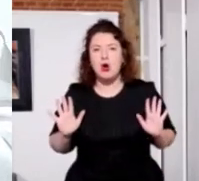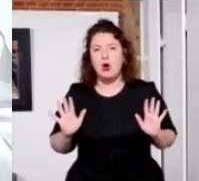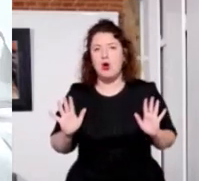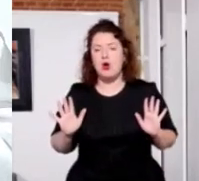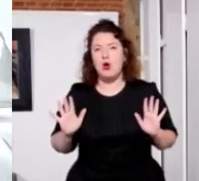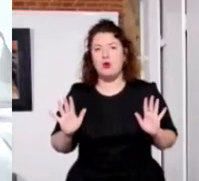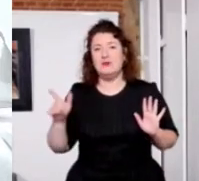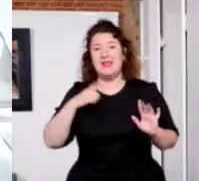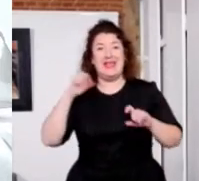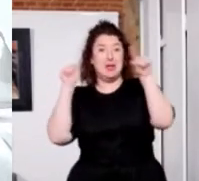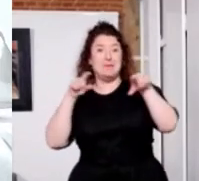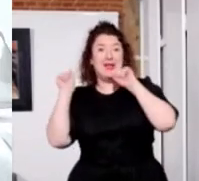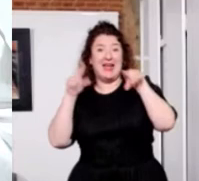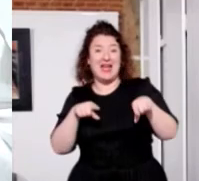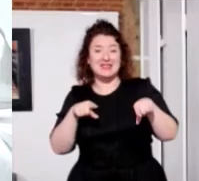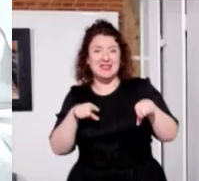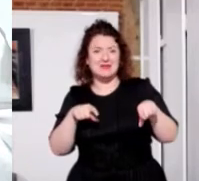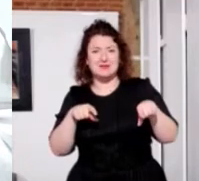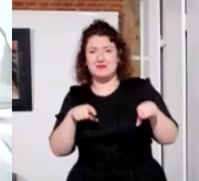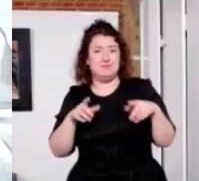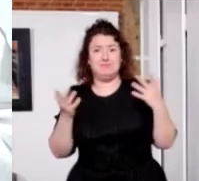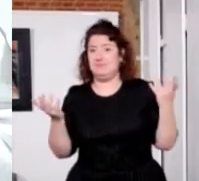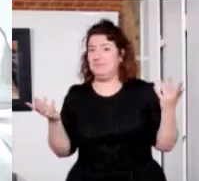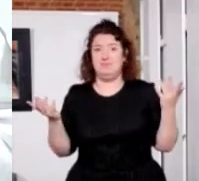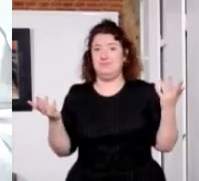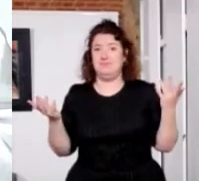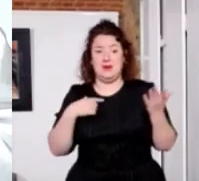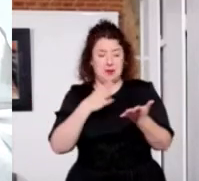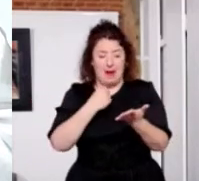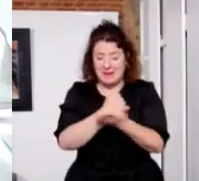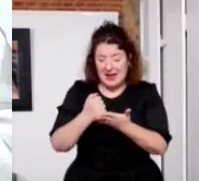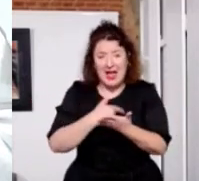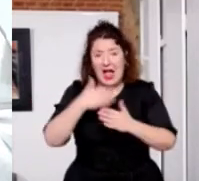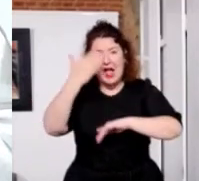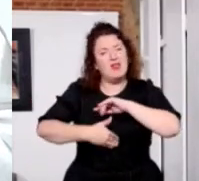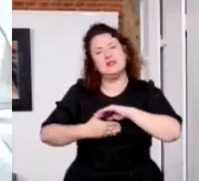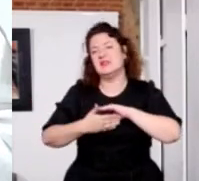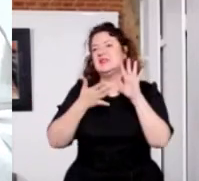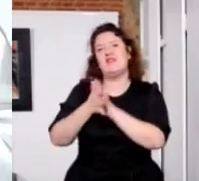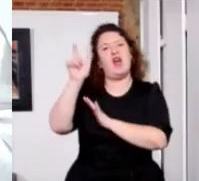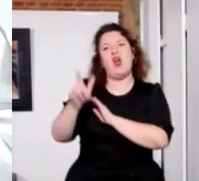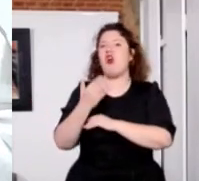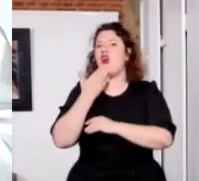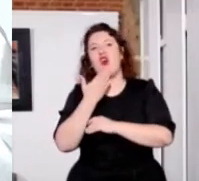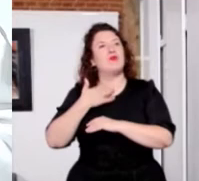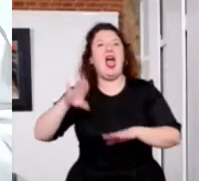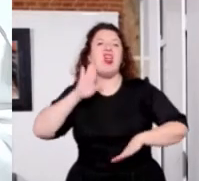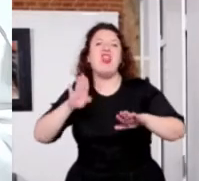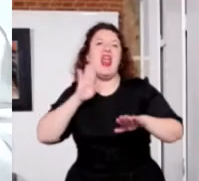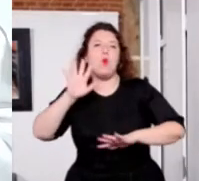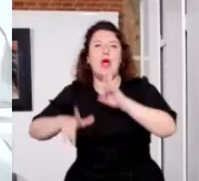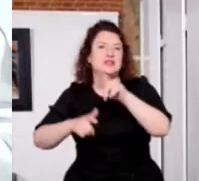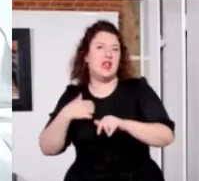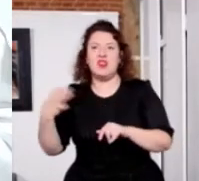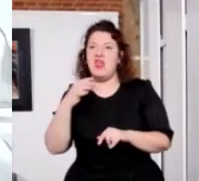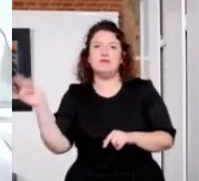Y un inmigrante que le han caducado los papeles se convierte en un delincuente que tenemos